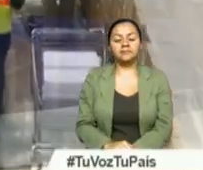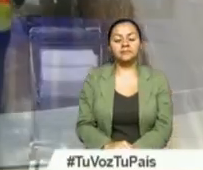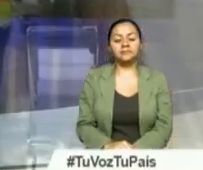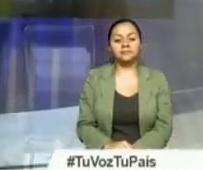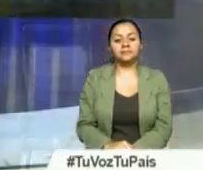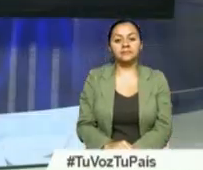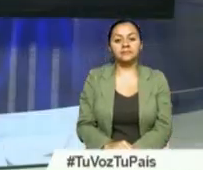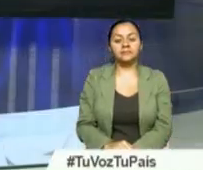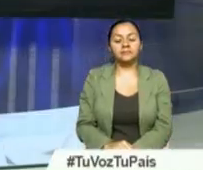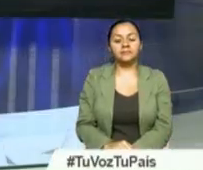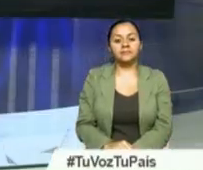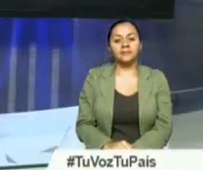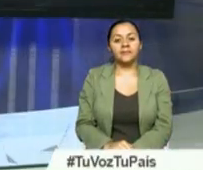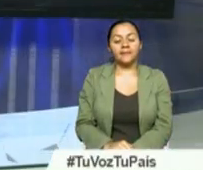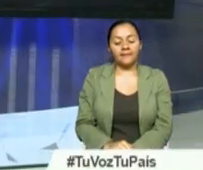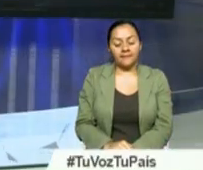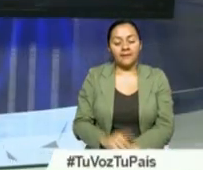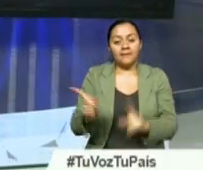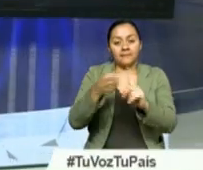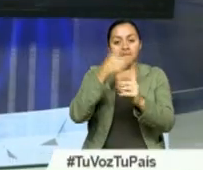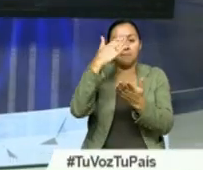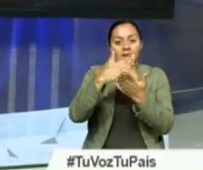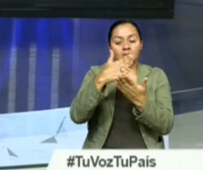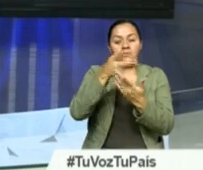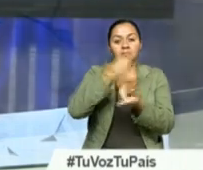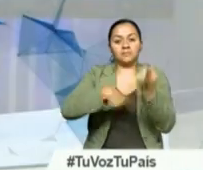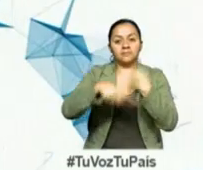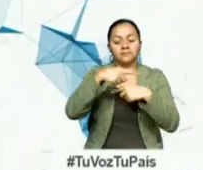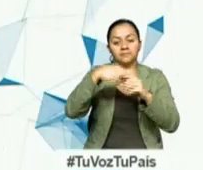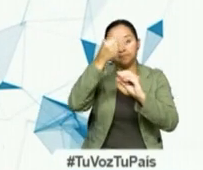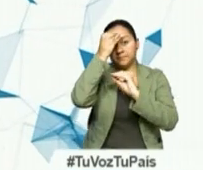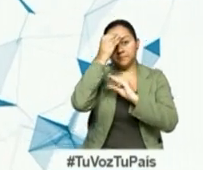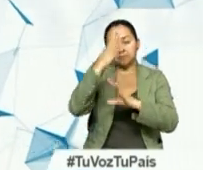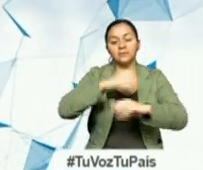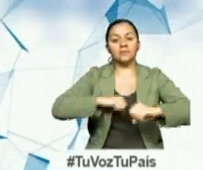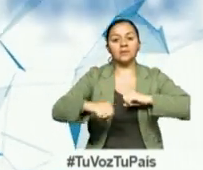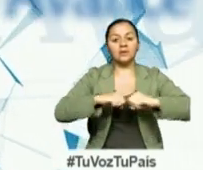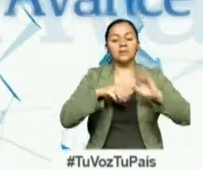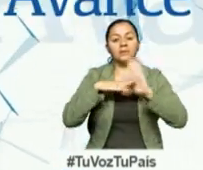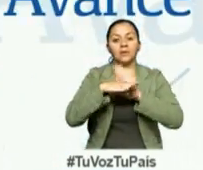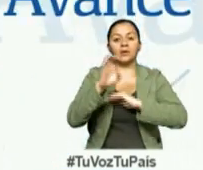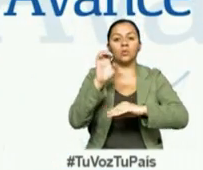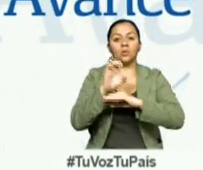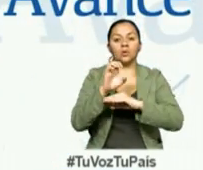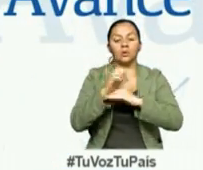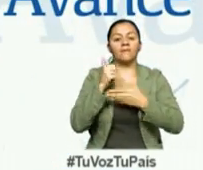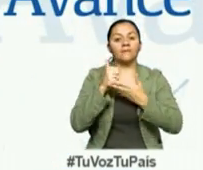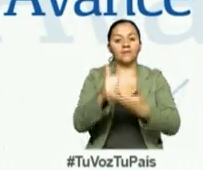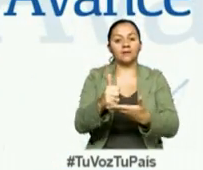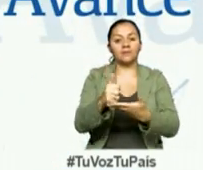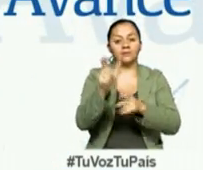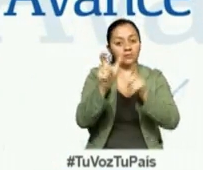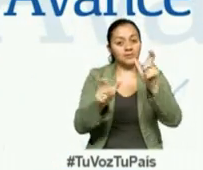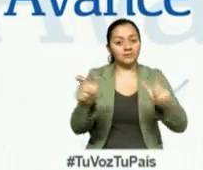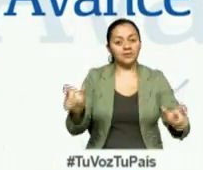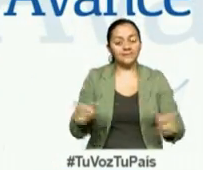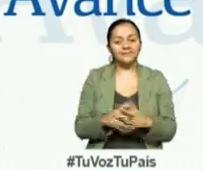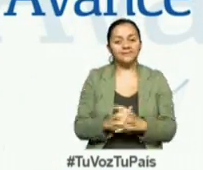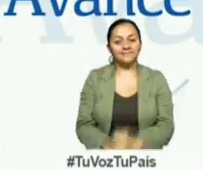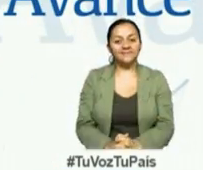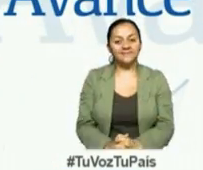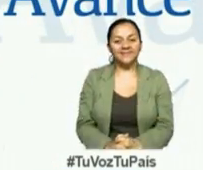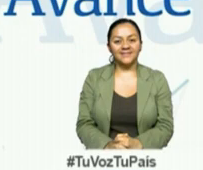Noticiero Ciudadano. Hacemos una primera pausa. Al regresar le contaremos sobre la gestión de Banecuador en beneficio de la ciudadanía.